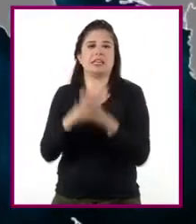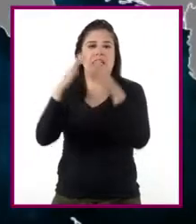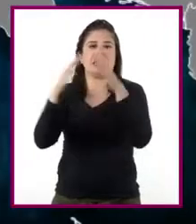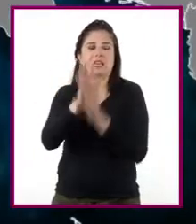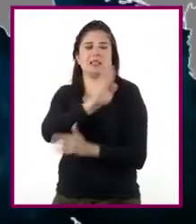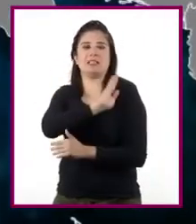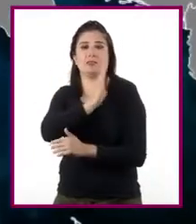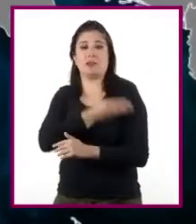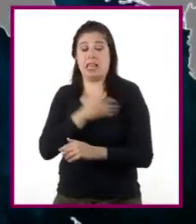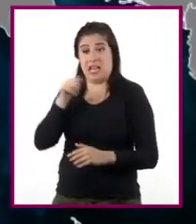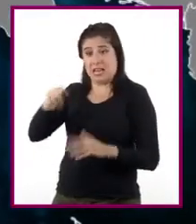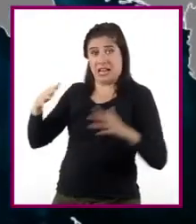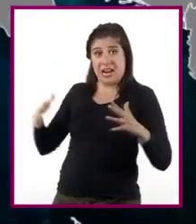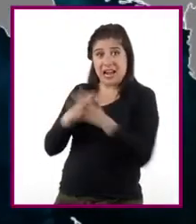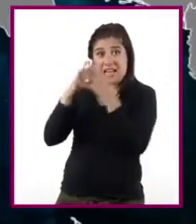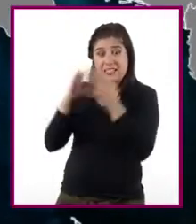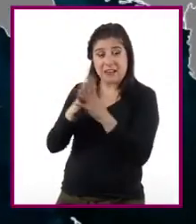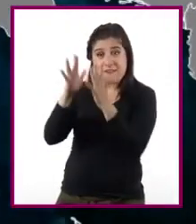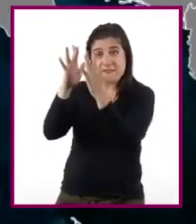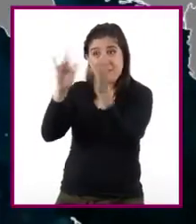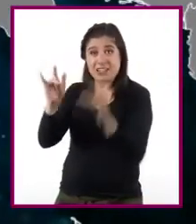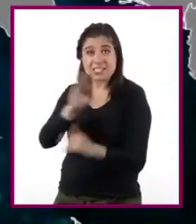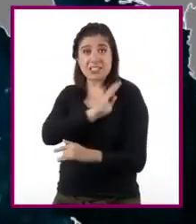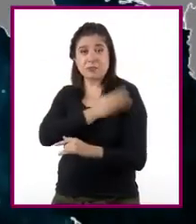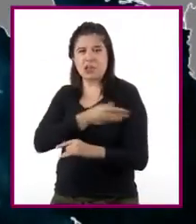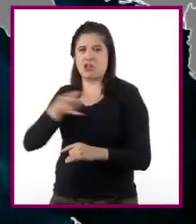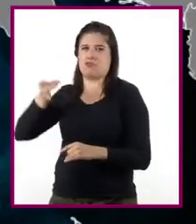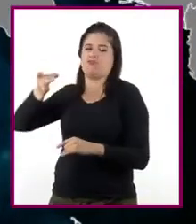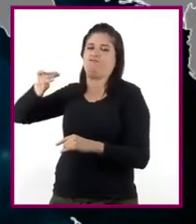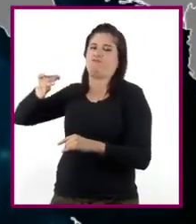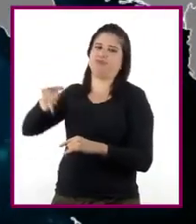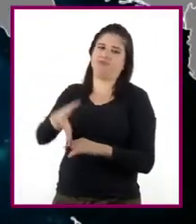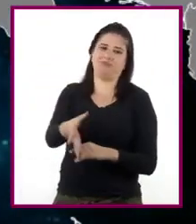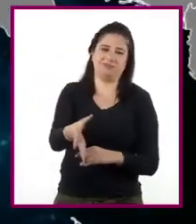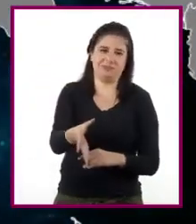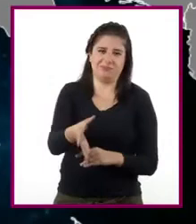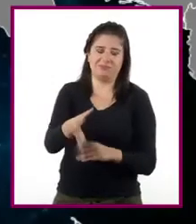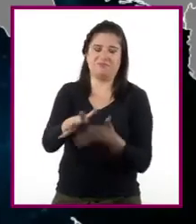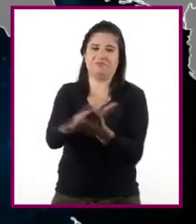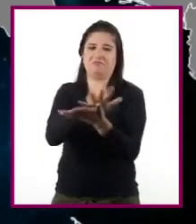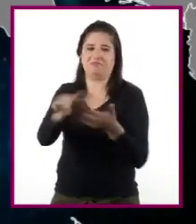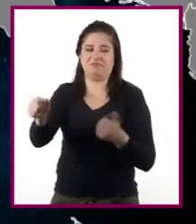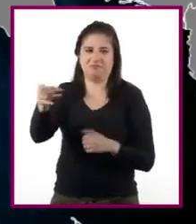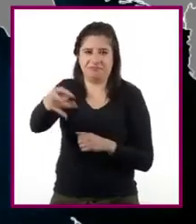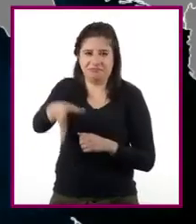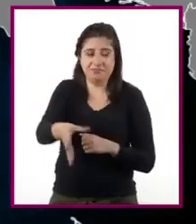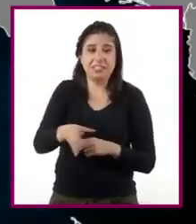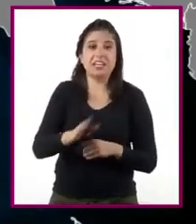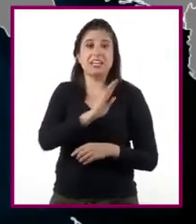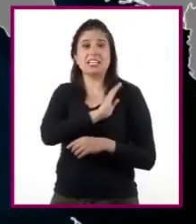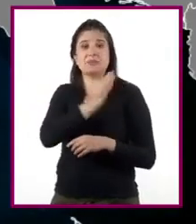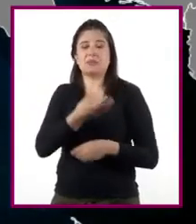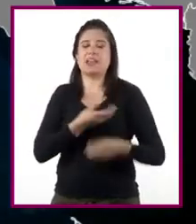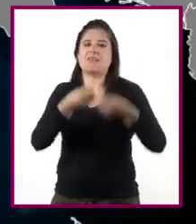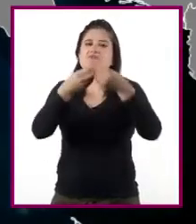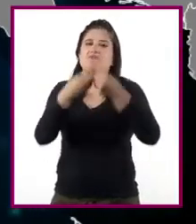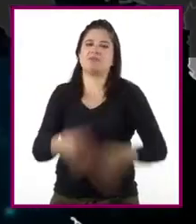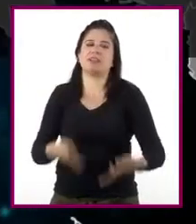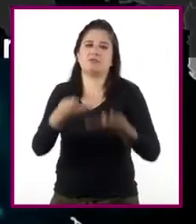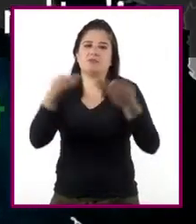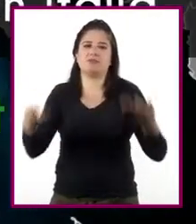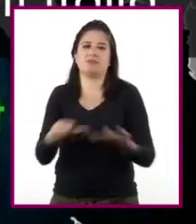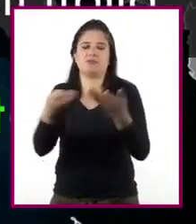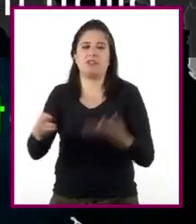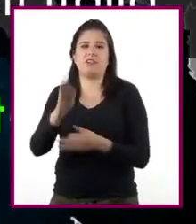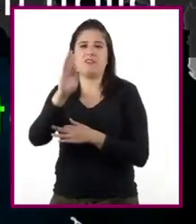esta guerra, Francia y España fueron vencidas, y como consecuencia, España perdió los territorios de